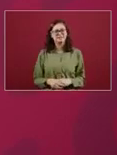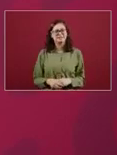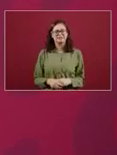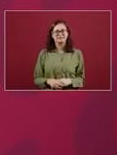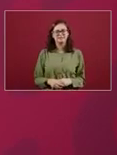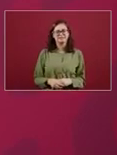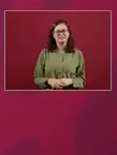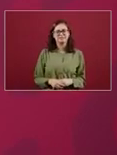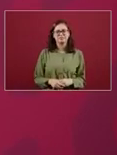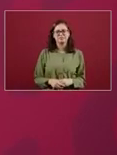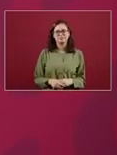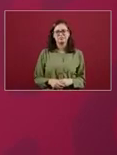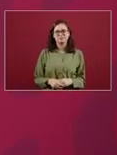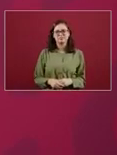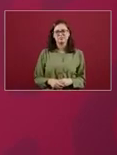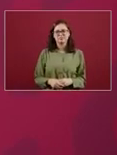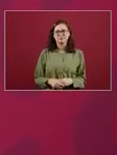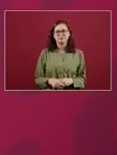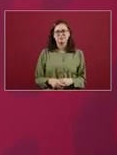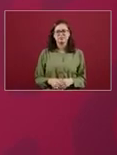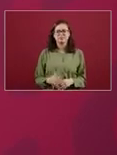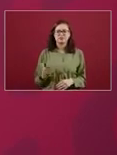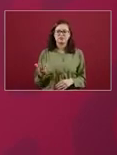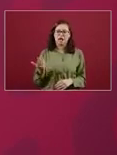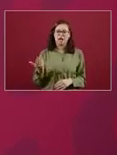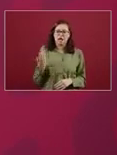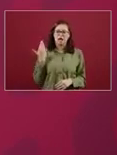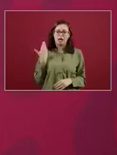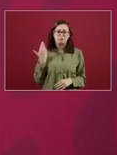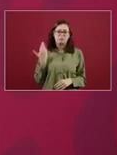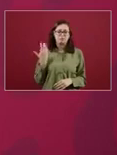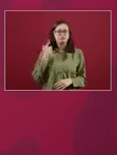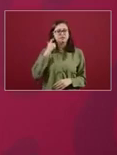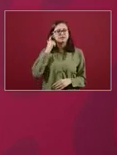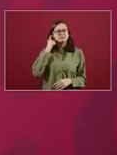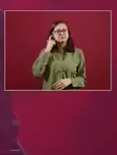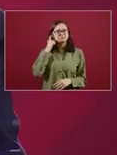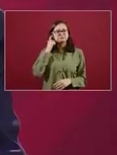Recientemente se ha escrito sobre la conquista